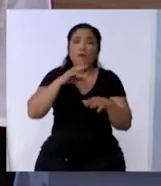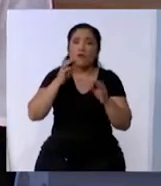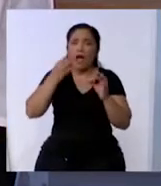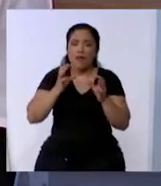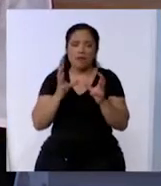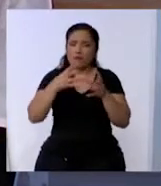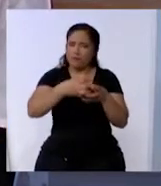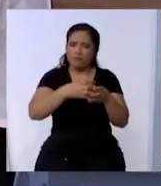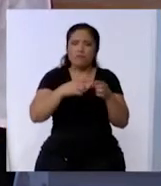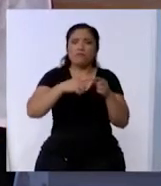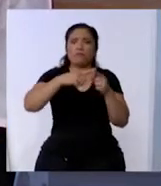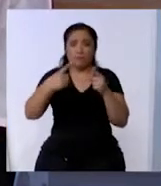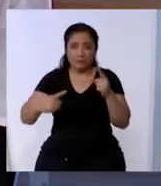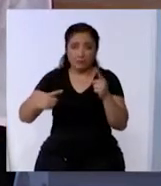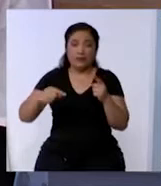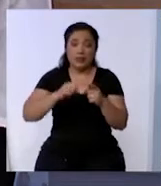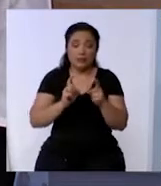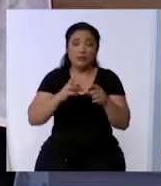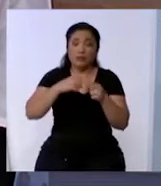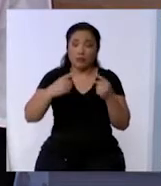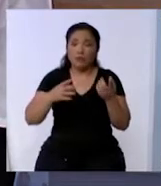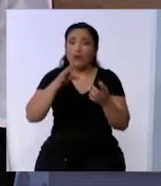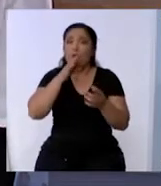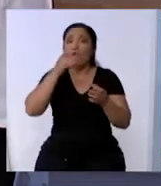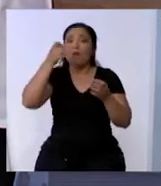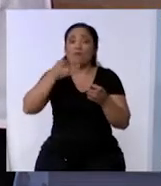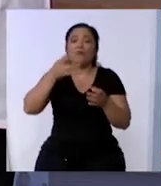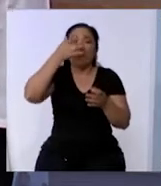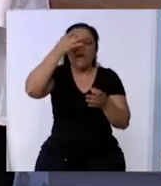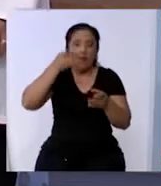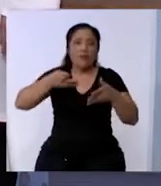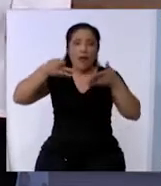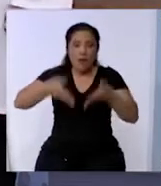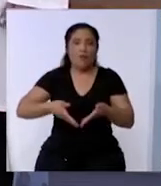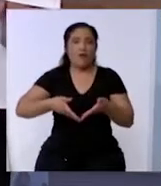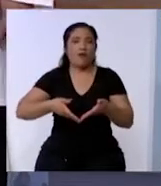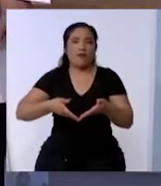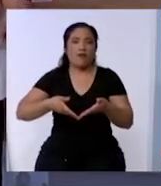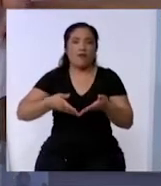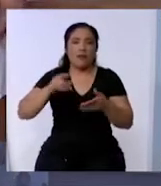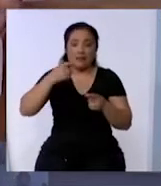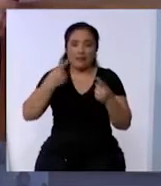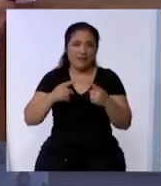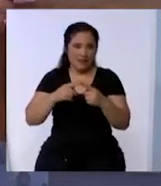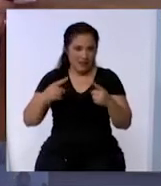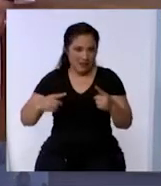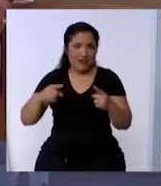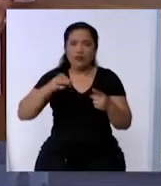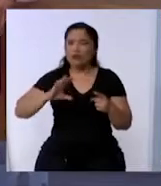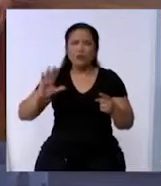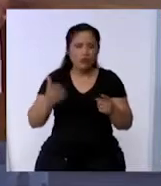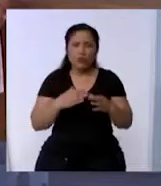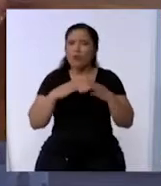Las características de la corriente eléctrica son sentido real y sentido convencional. Bien. En todo cuerpo la electricidad